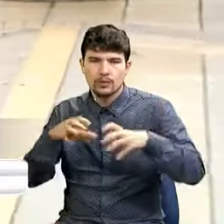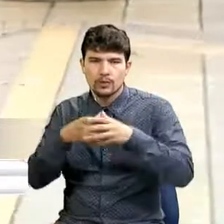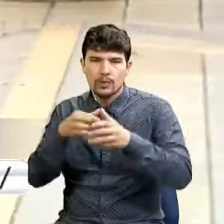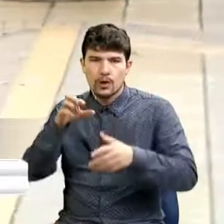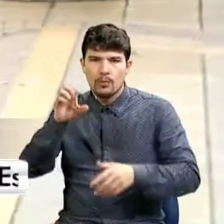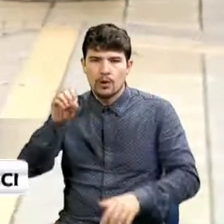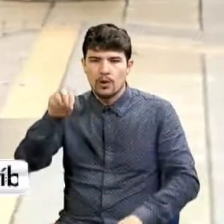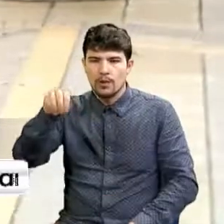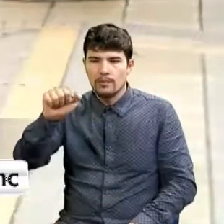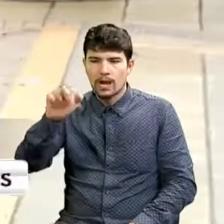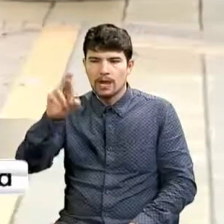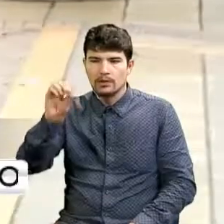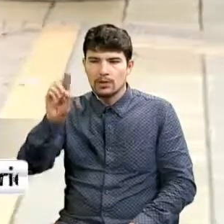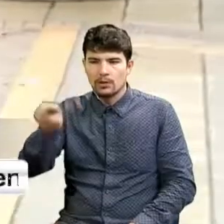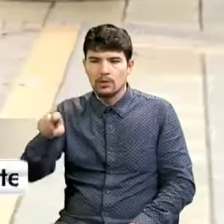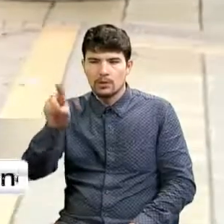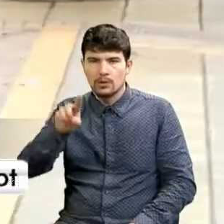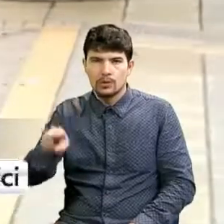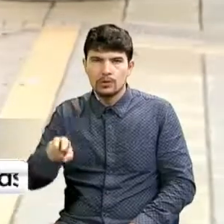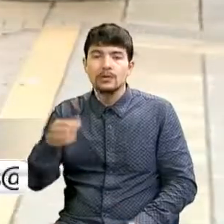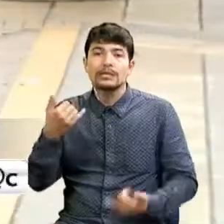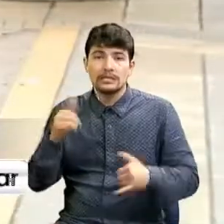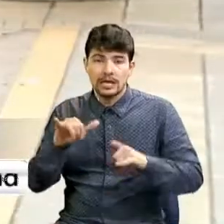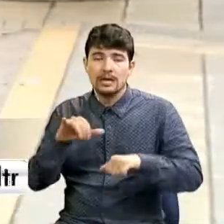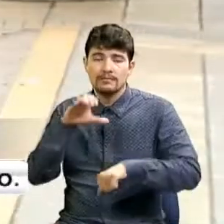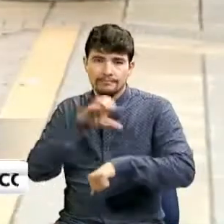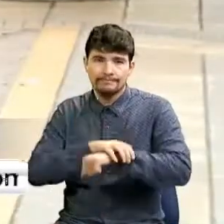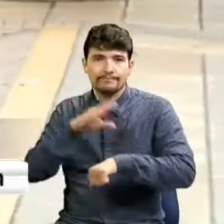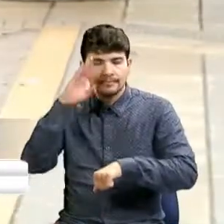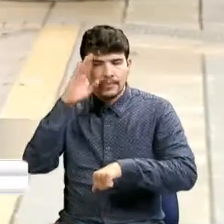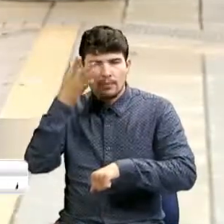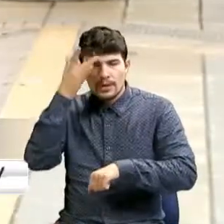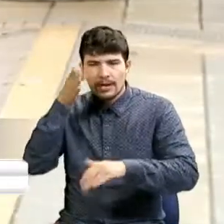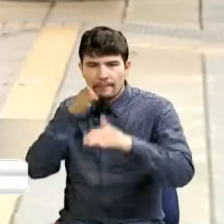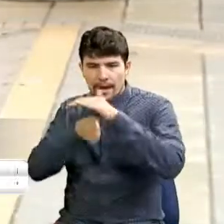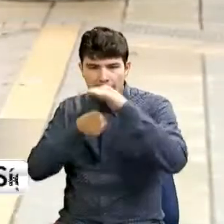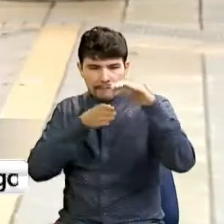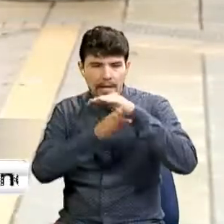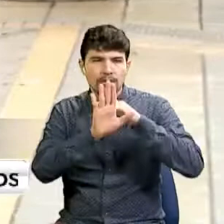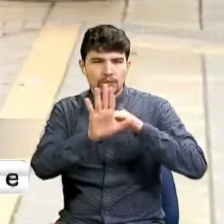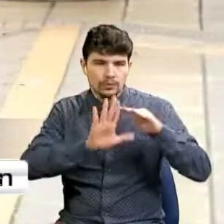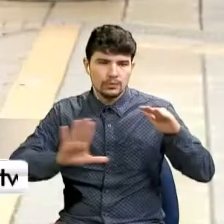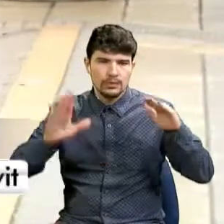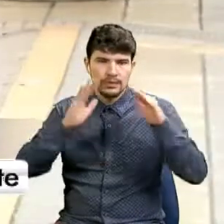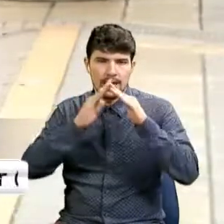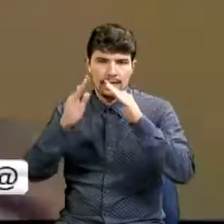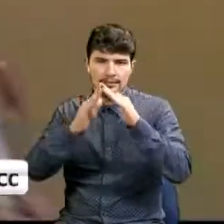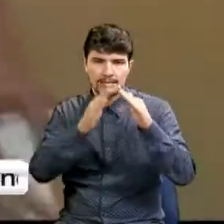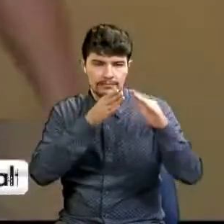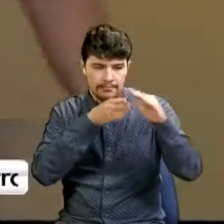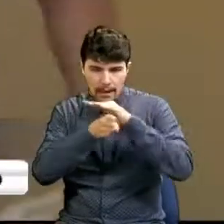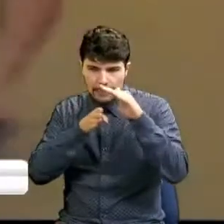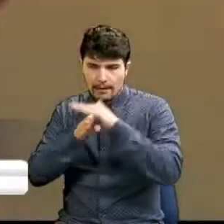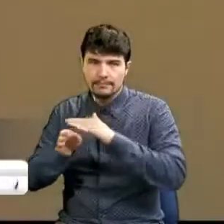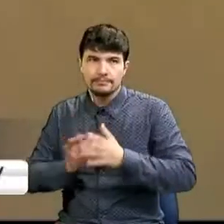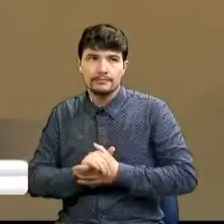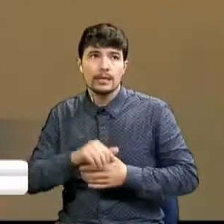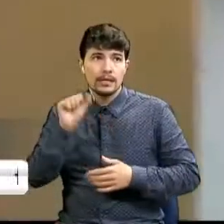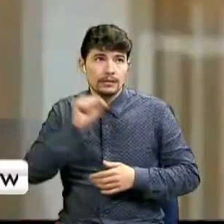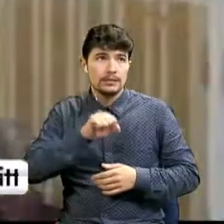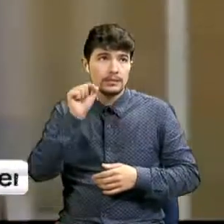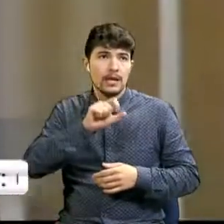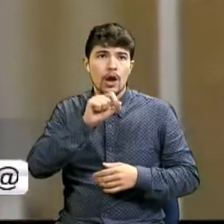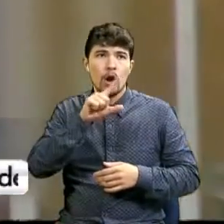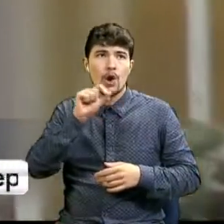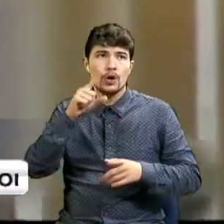Pomarrosos. Fue desarticulada esta banda por la policía mediante allanamientos en sus residencias. Tras 11 meses